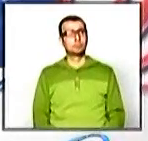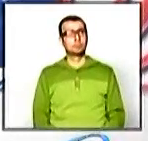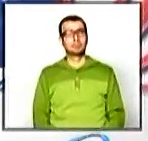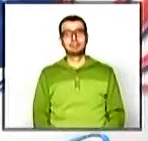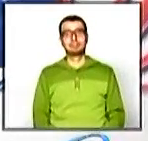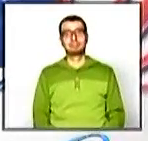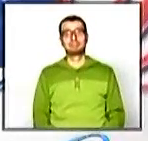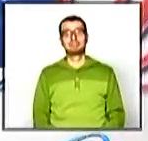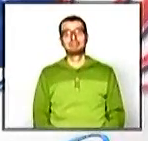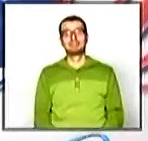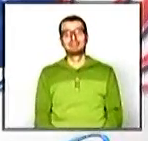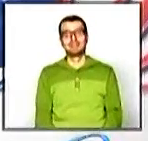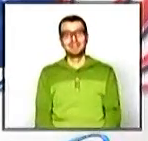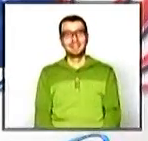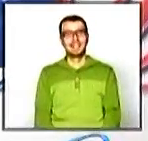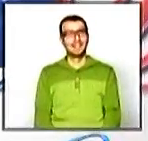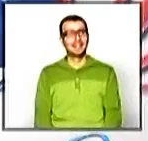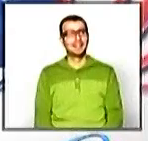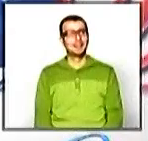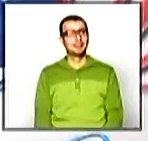Inhala, suelto.